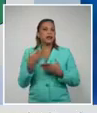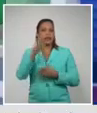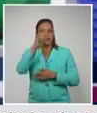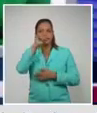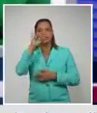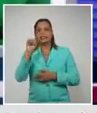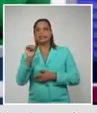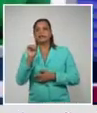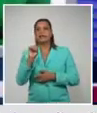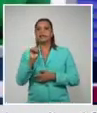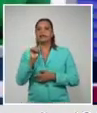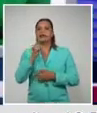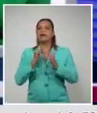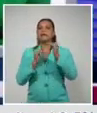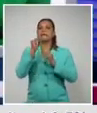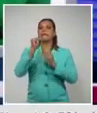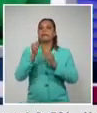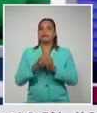edad.